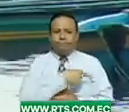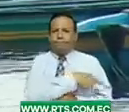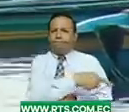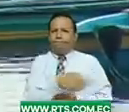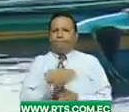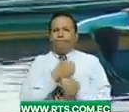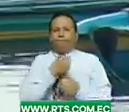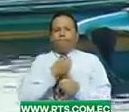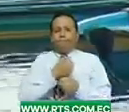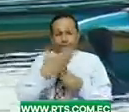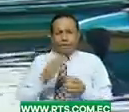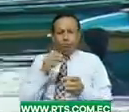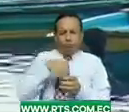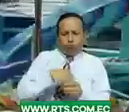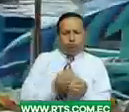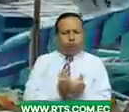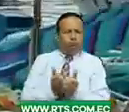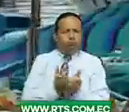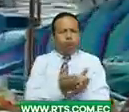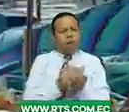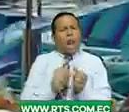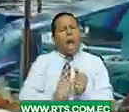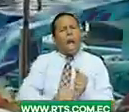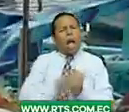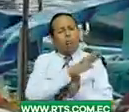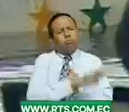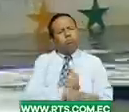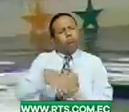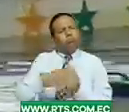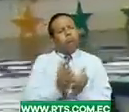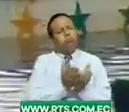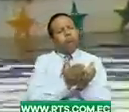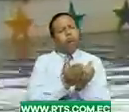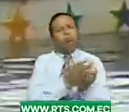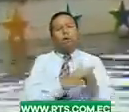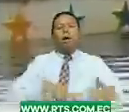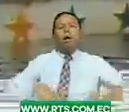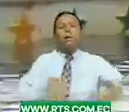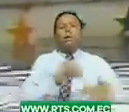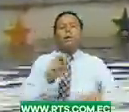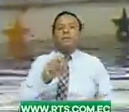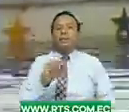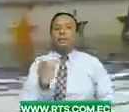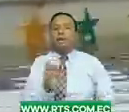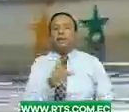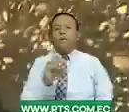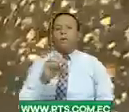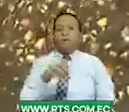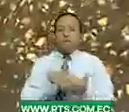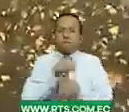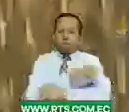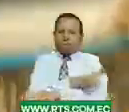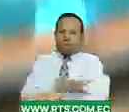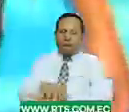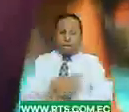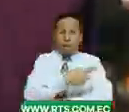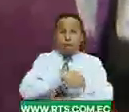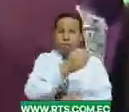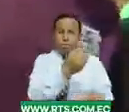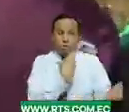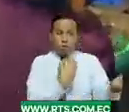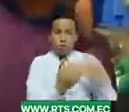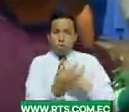Rosa en la provincia de Santa Elena, donde manifiestan cuáles son las consecuencias del fenómeno natural en este sector de la producción. Por